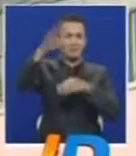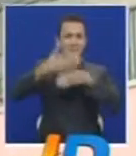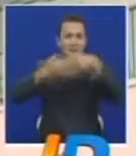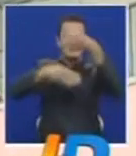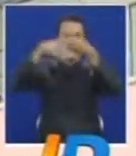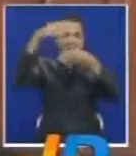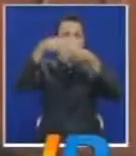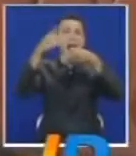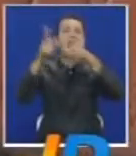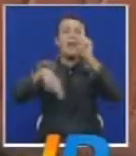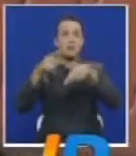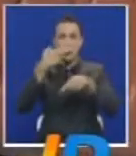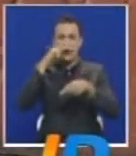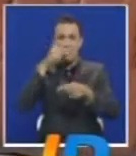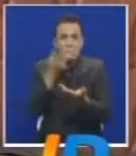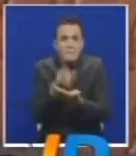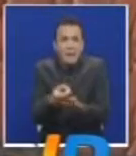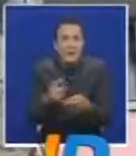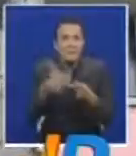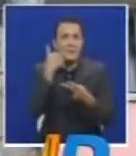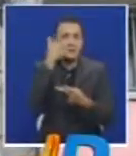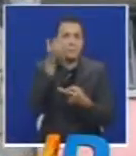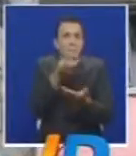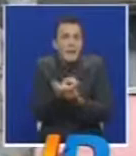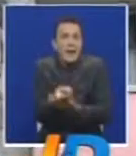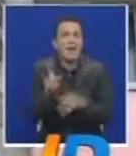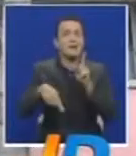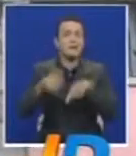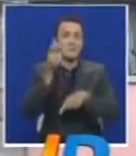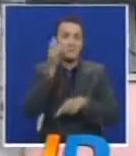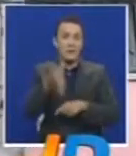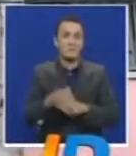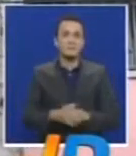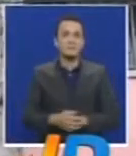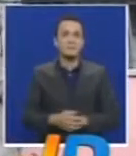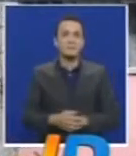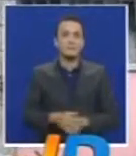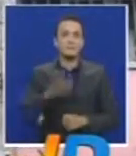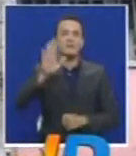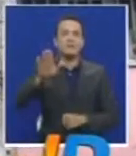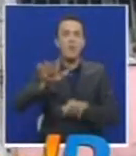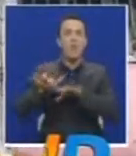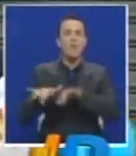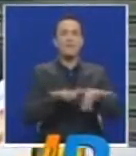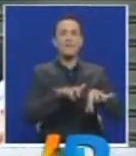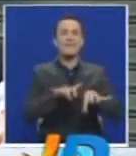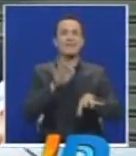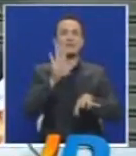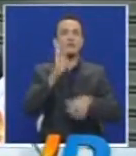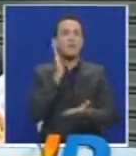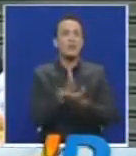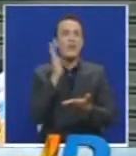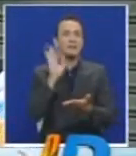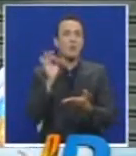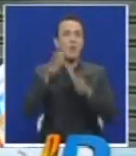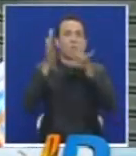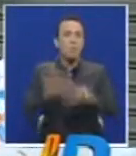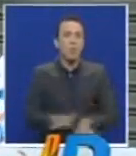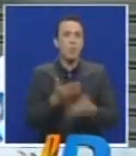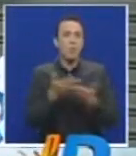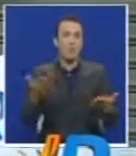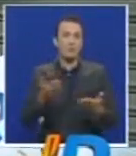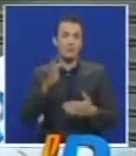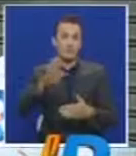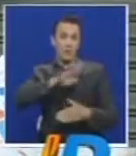provocado accidentes entre niños y adultos mayores. Ningún ingeniero de la Oficina de Riesgos y de Desastres, ni siquiera un